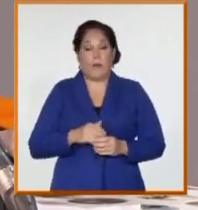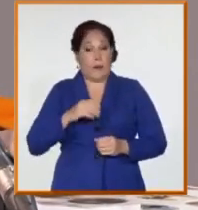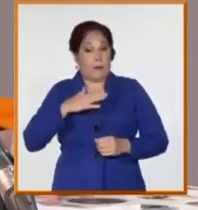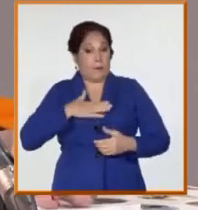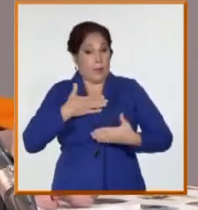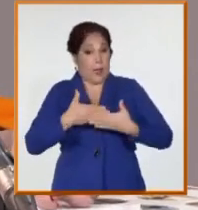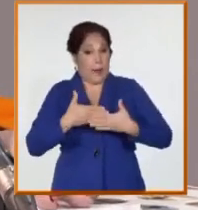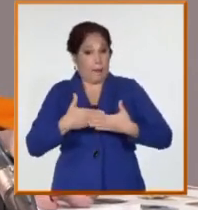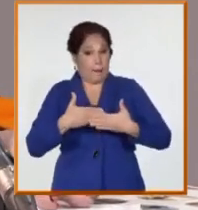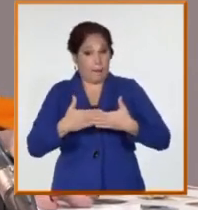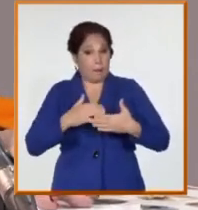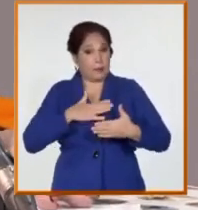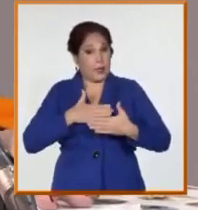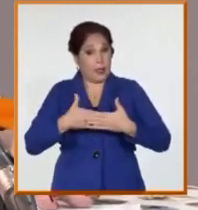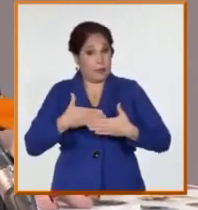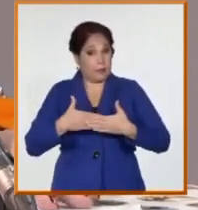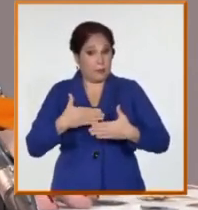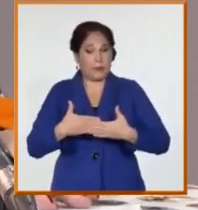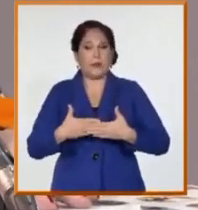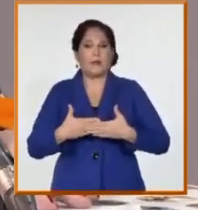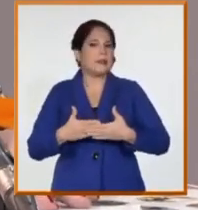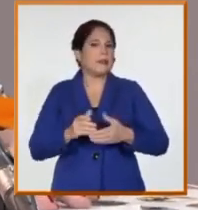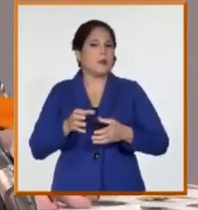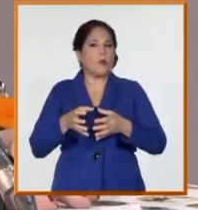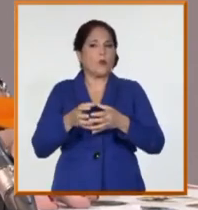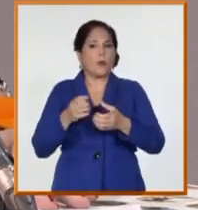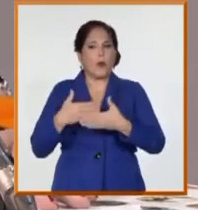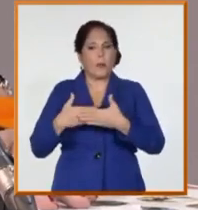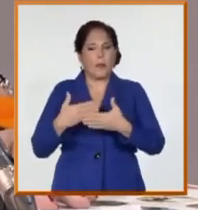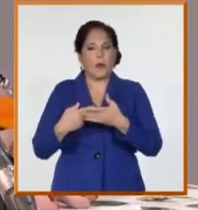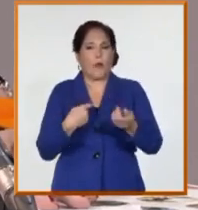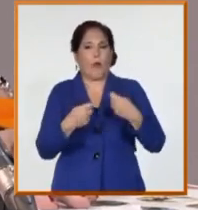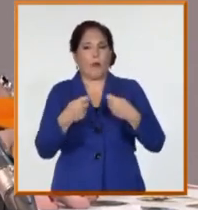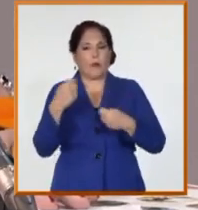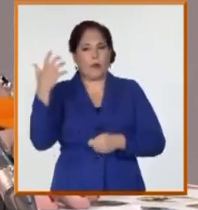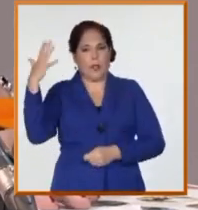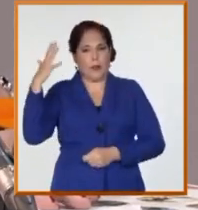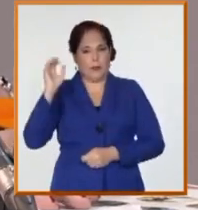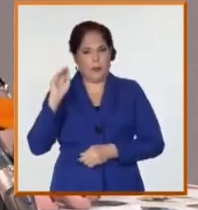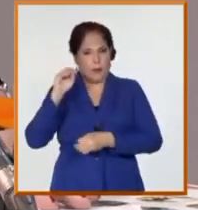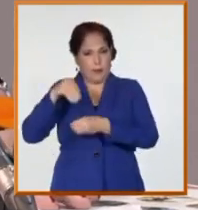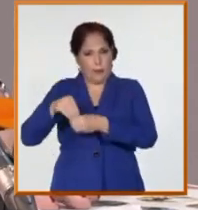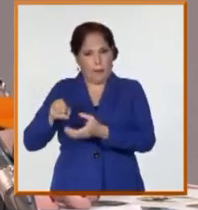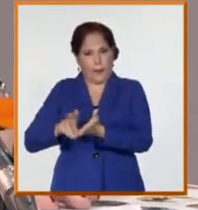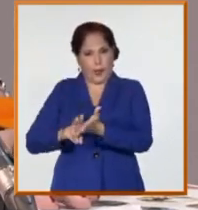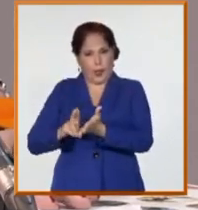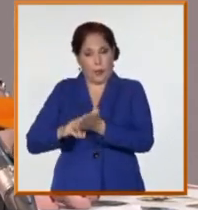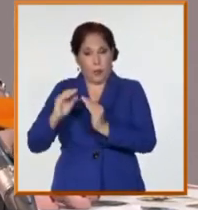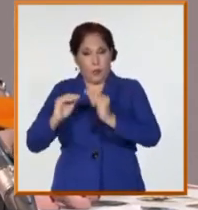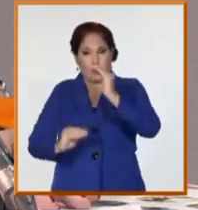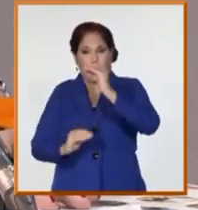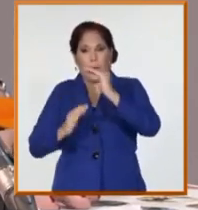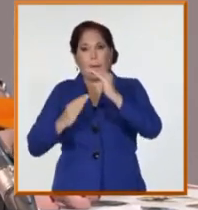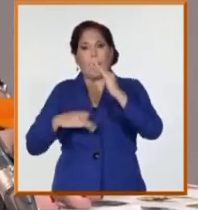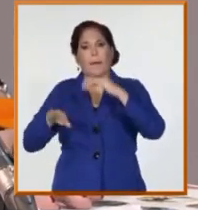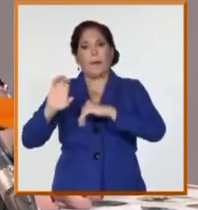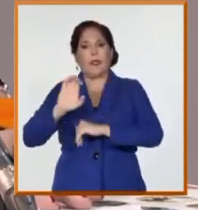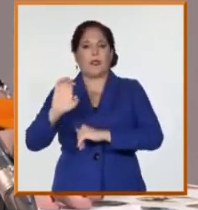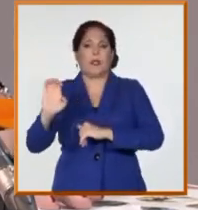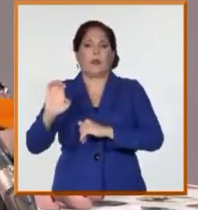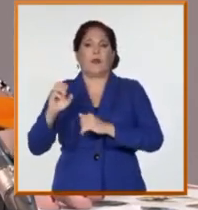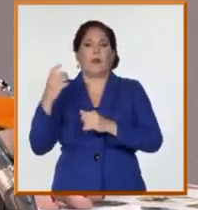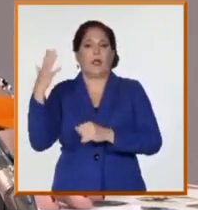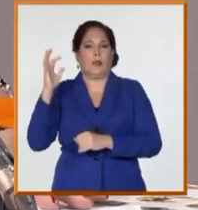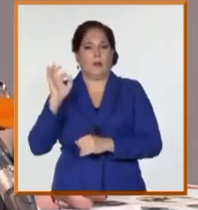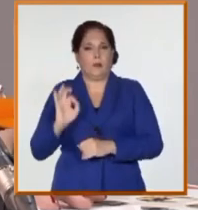inicialmente es una empresa De que forma parte del grupo empresarial de comercio exterior subordinado al Ministerio de comercio exterior y la inversión